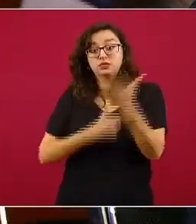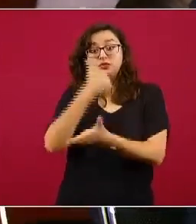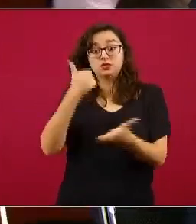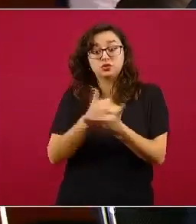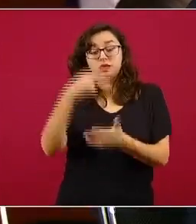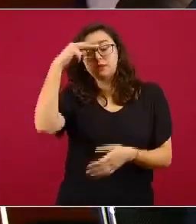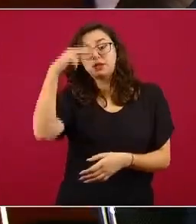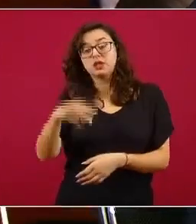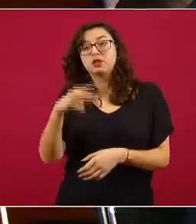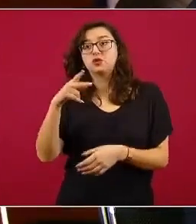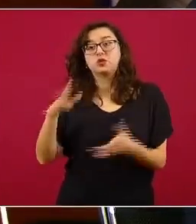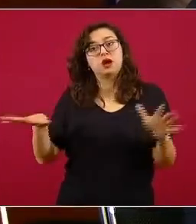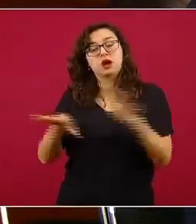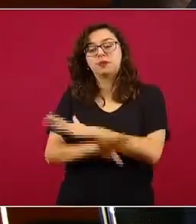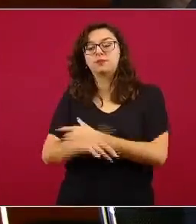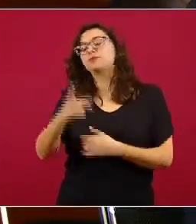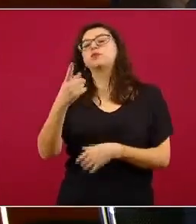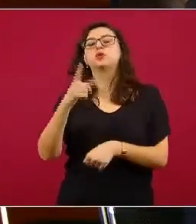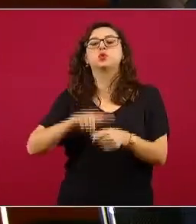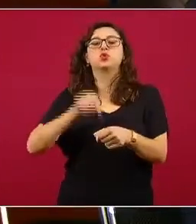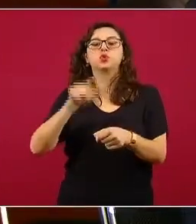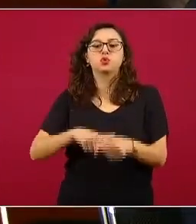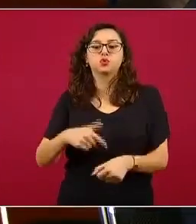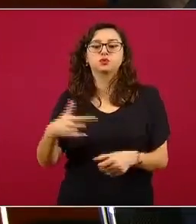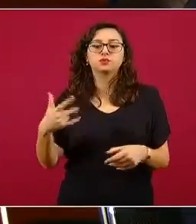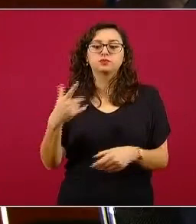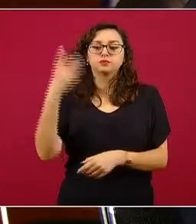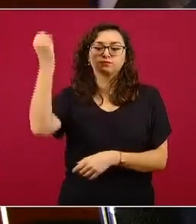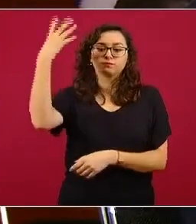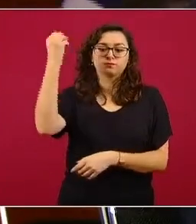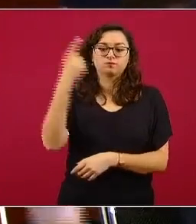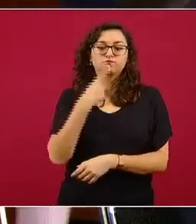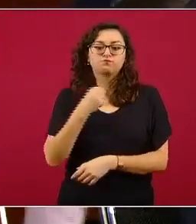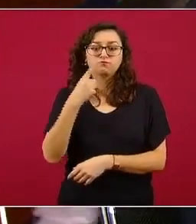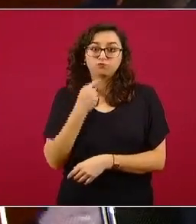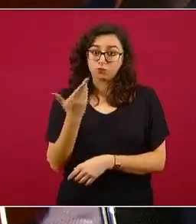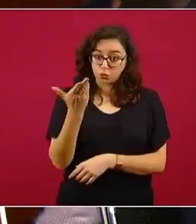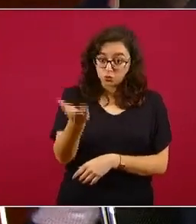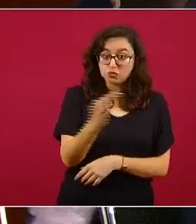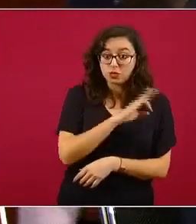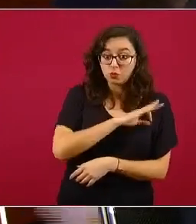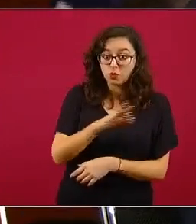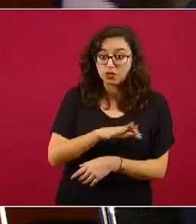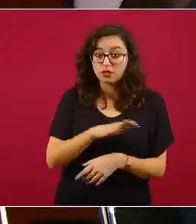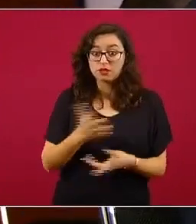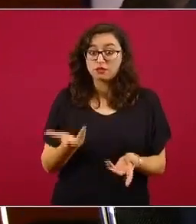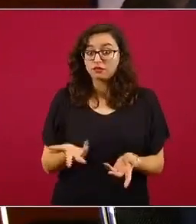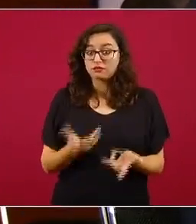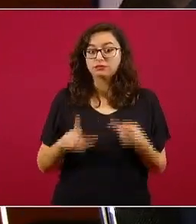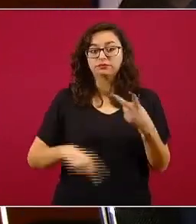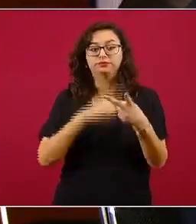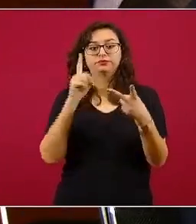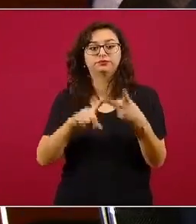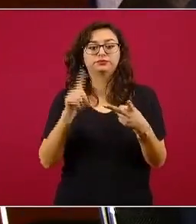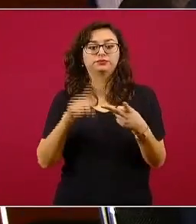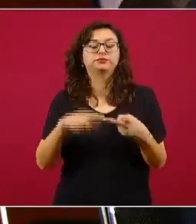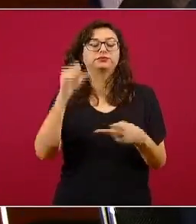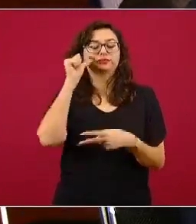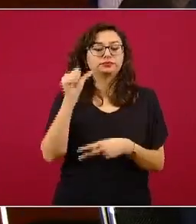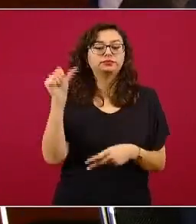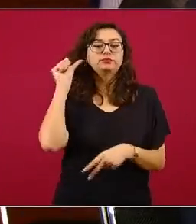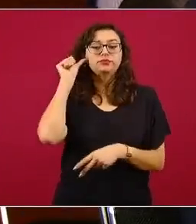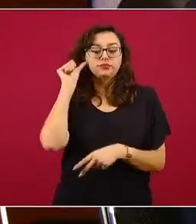México. Entonces, nada más que queremos que nos aclare sobre eso. Y la otra, ayer un compañero de Audiorama le